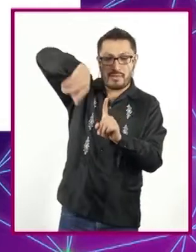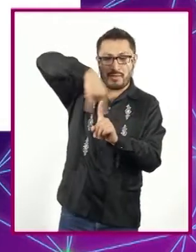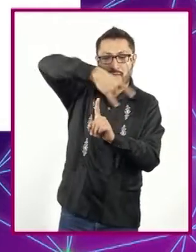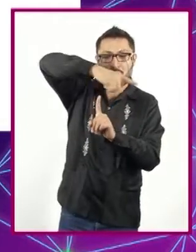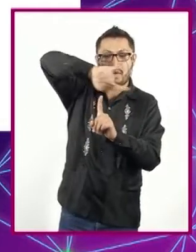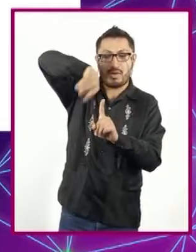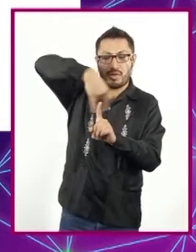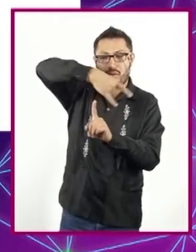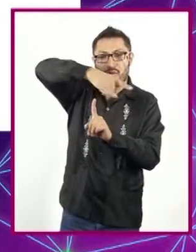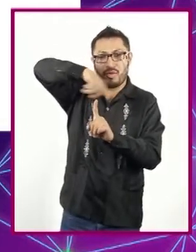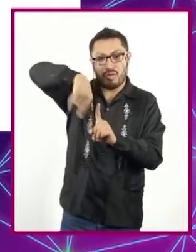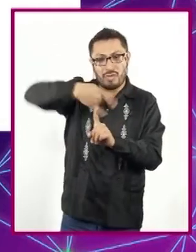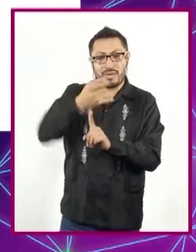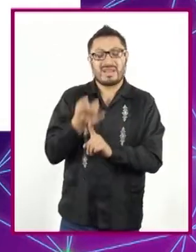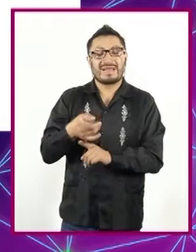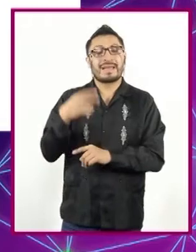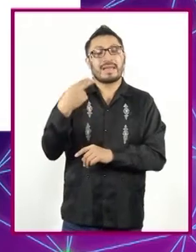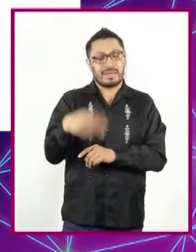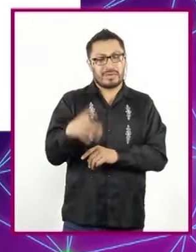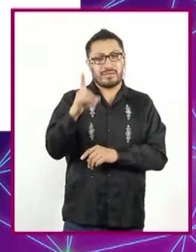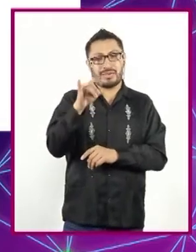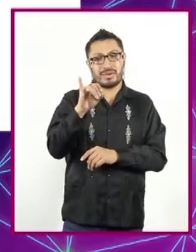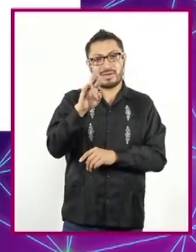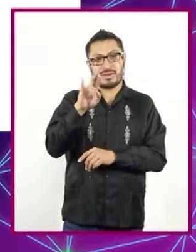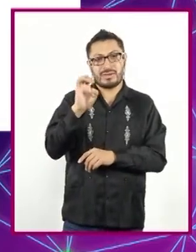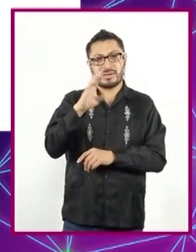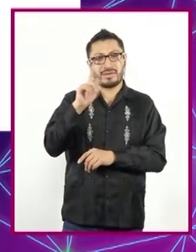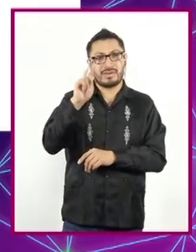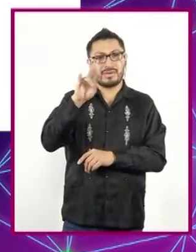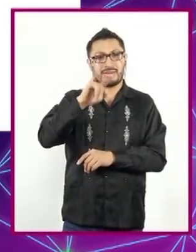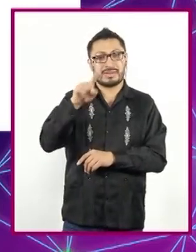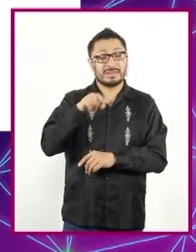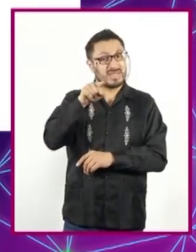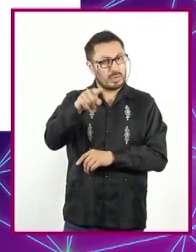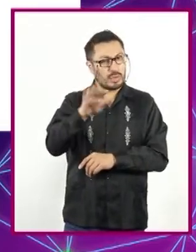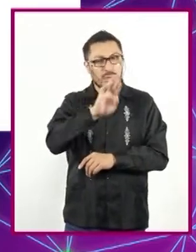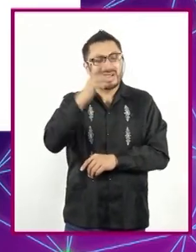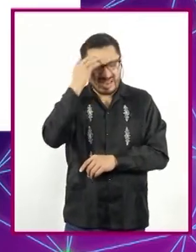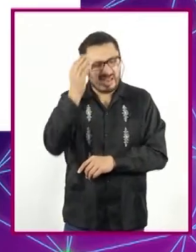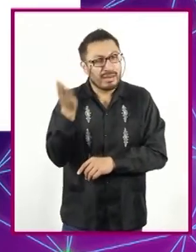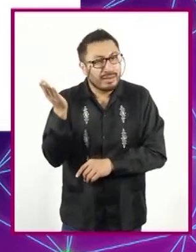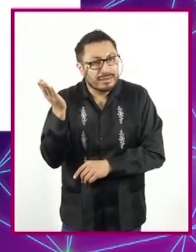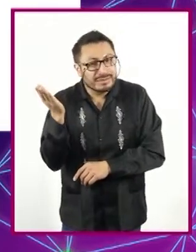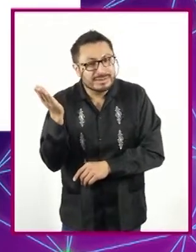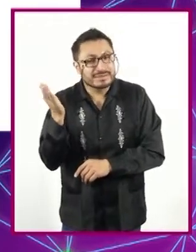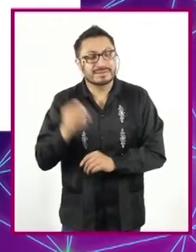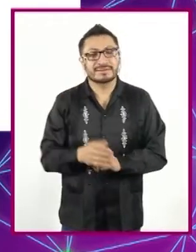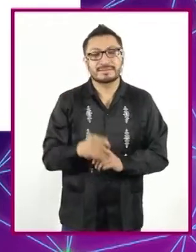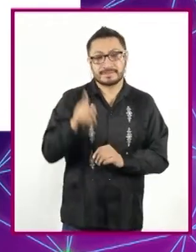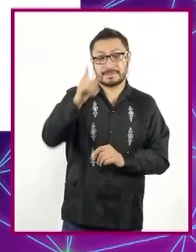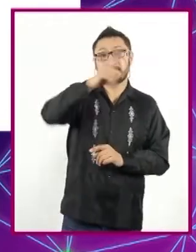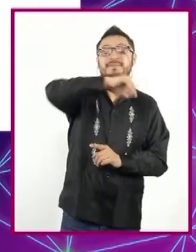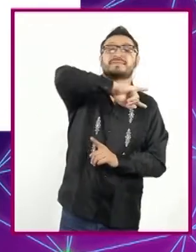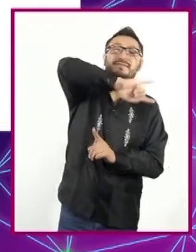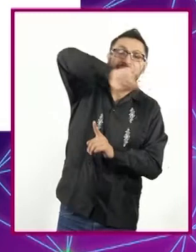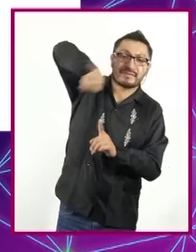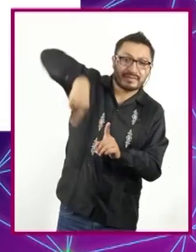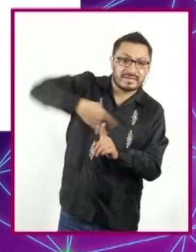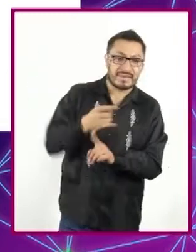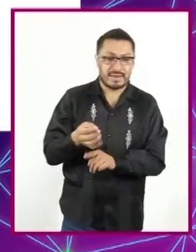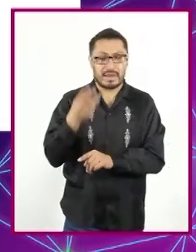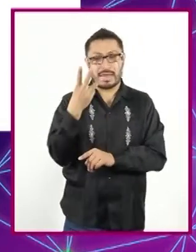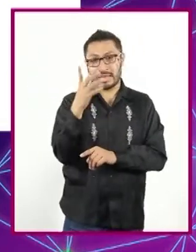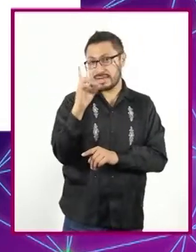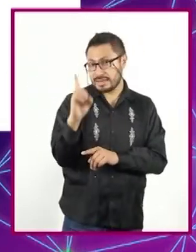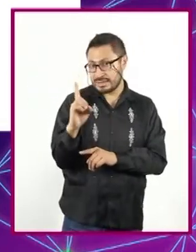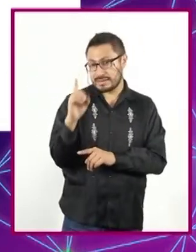mencionamos, se le denomina directriz. ¿La reconocen? Al girar la animación para verse en tres dimensiones,